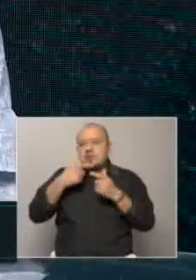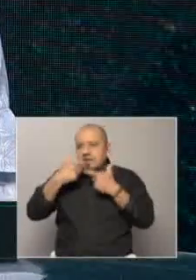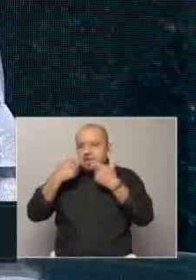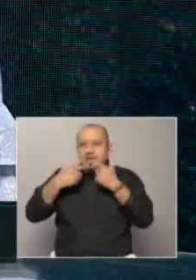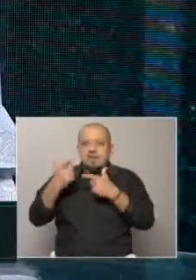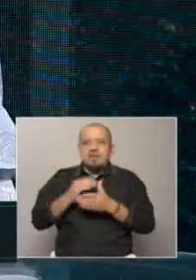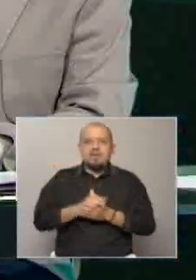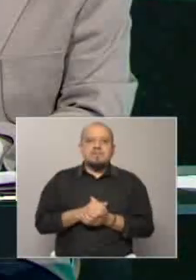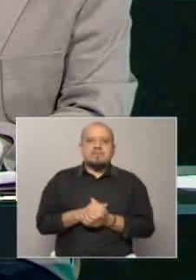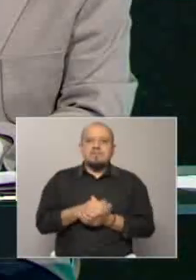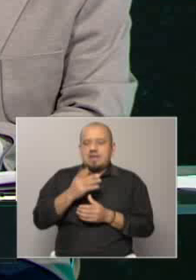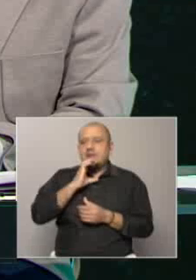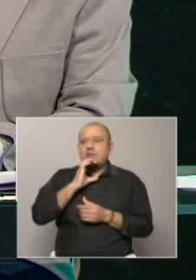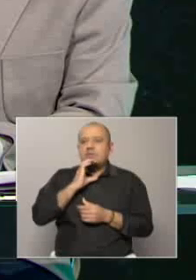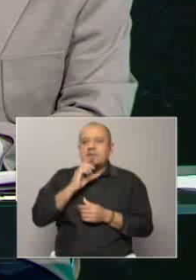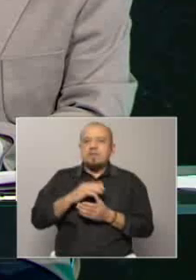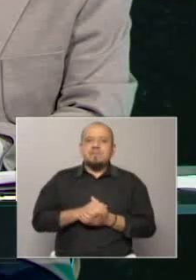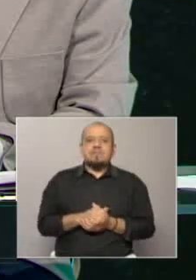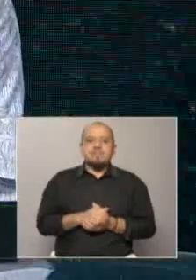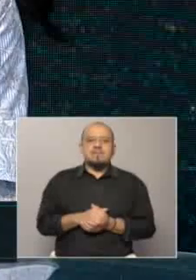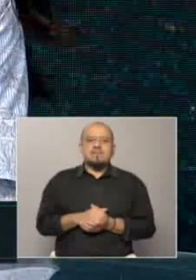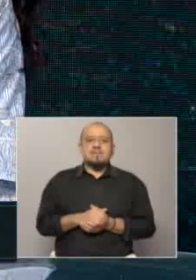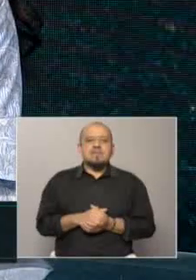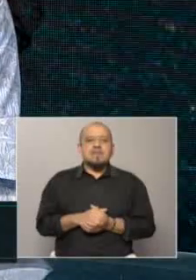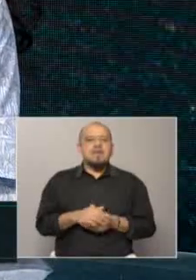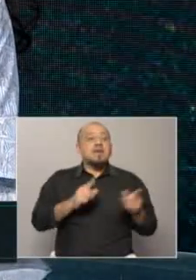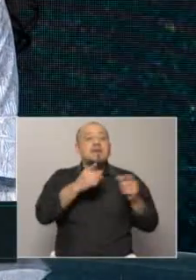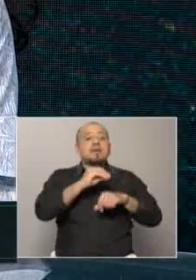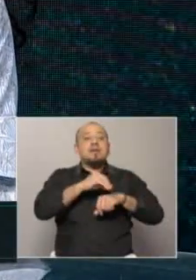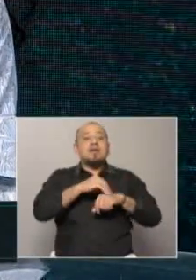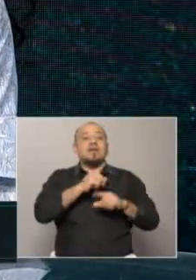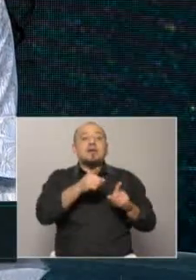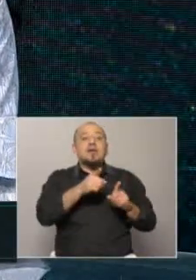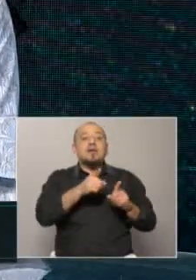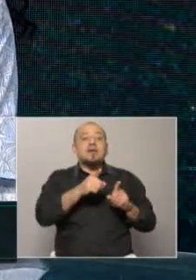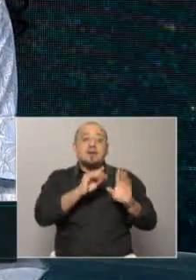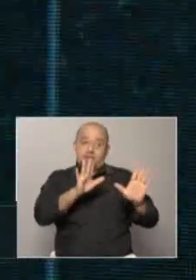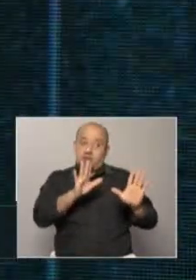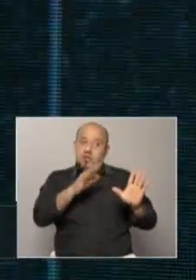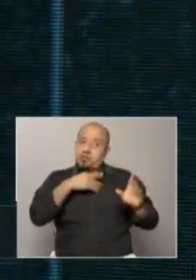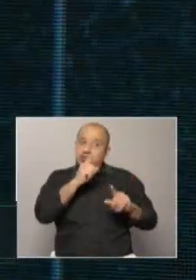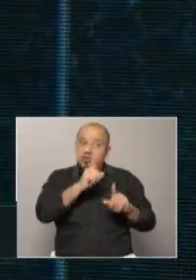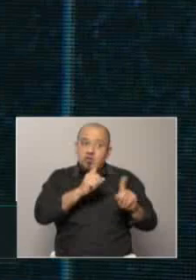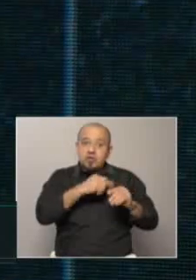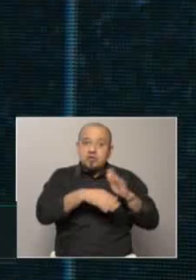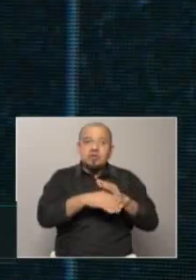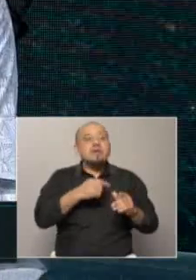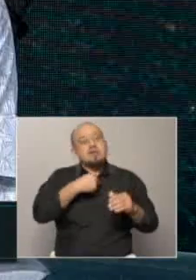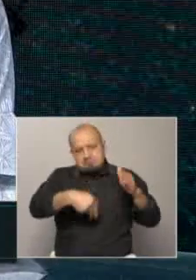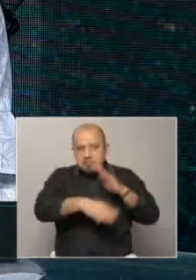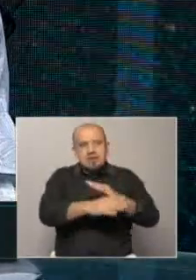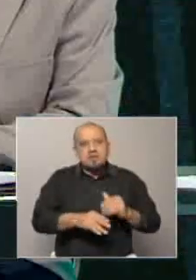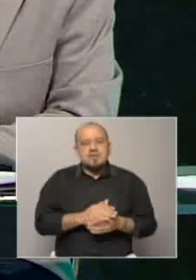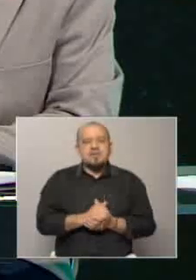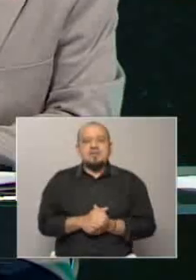poco. Era hasta tragicómico, ya pasaba un poco de. Era muy simpática la advertencia, ¿no? O sea, no me haga sacarlo de sala. Lo saco de sala. Ya, fue